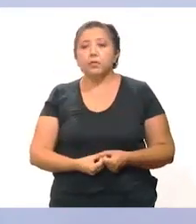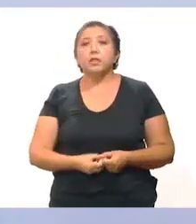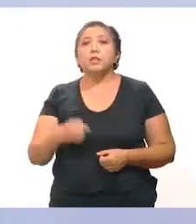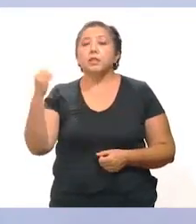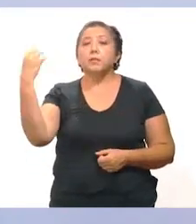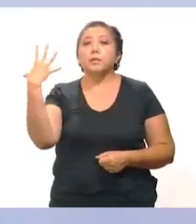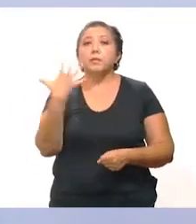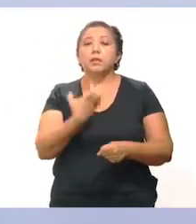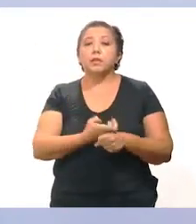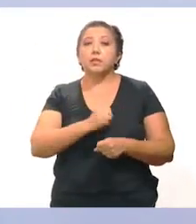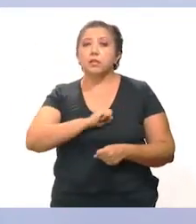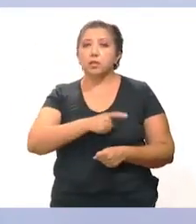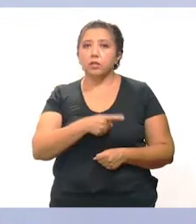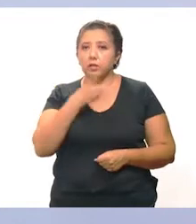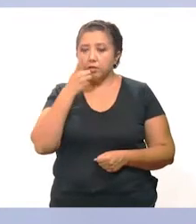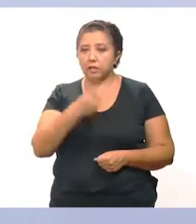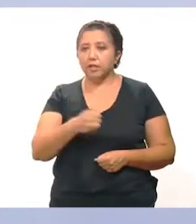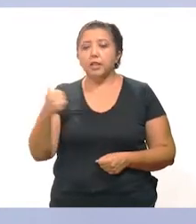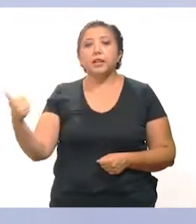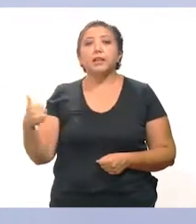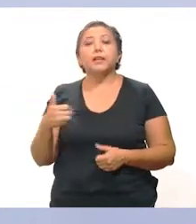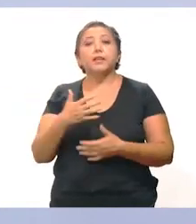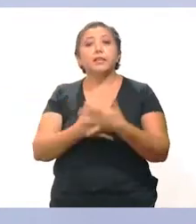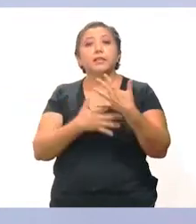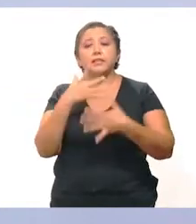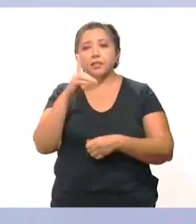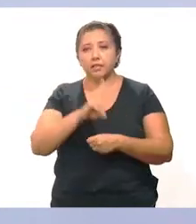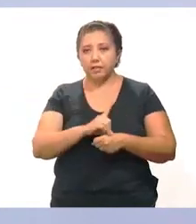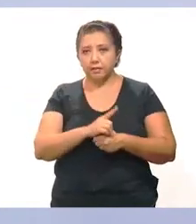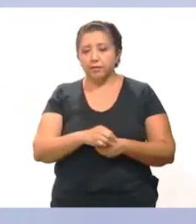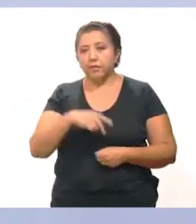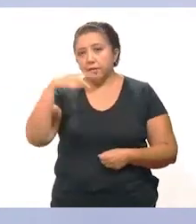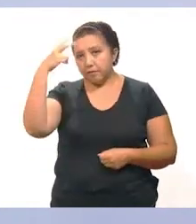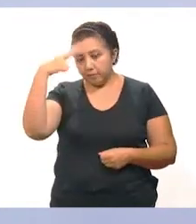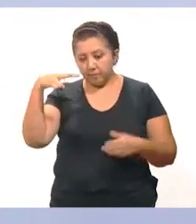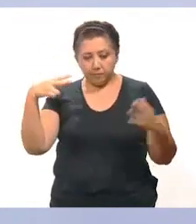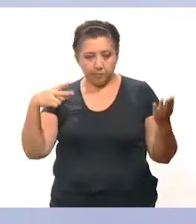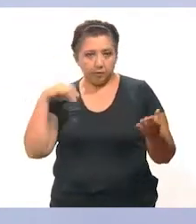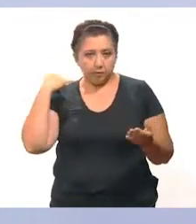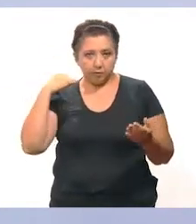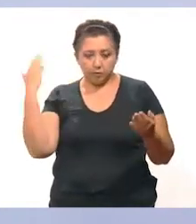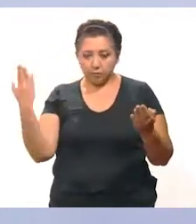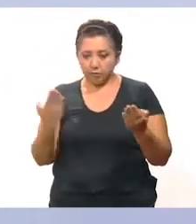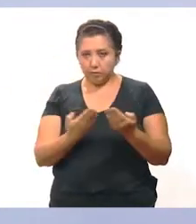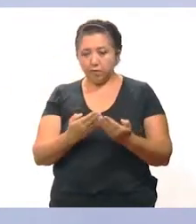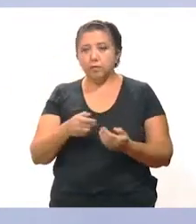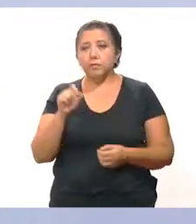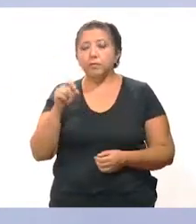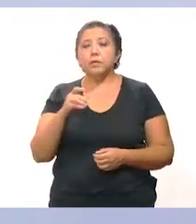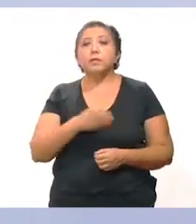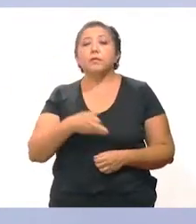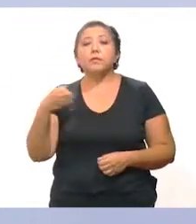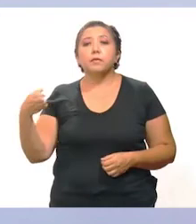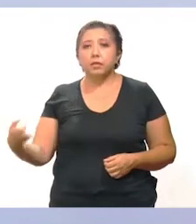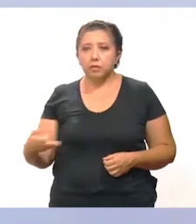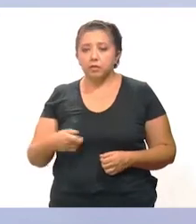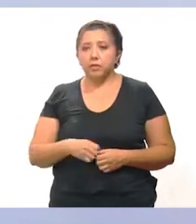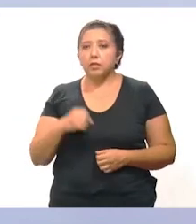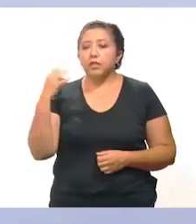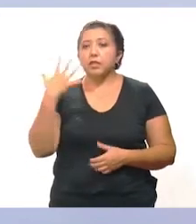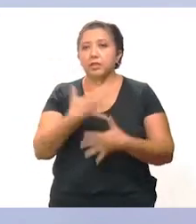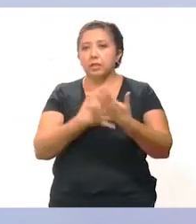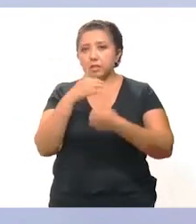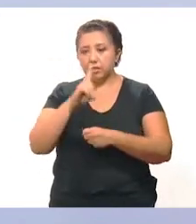el semáforo estatal de salud se va a dar a conocer cada 15 días con la finalidad de homologar fechas de presentación con el